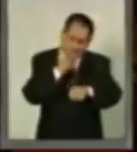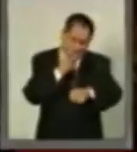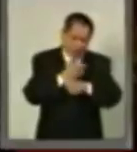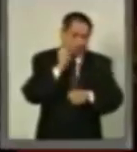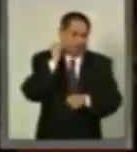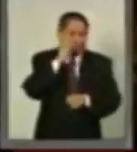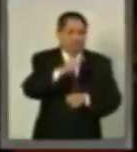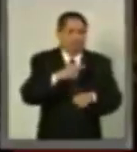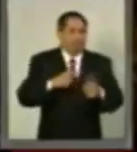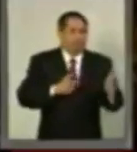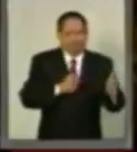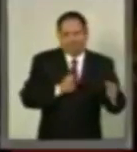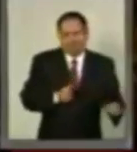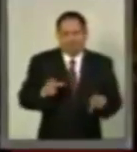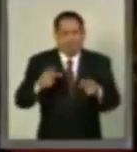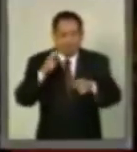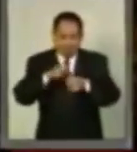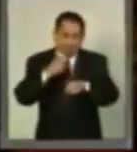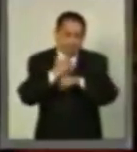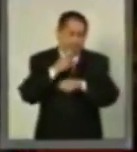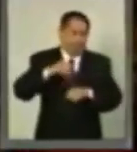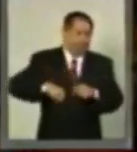armas en Estados Unidos.